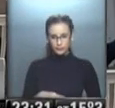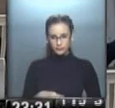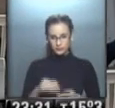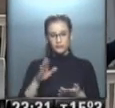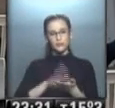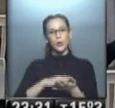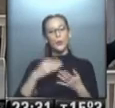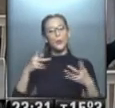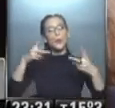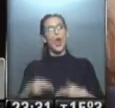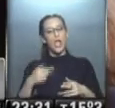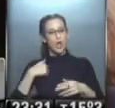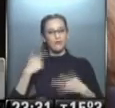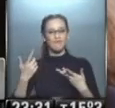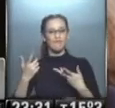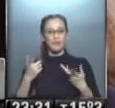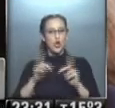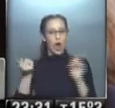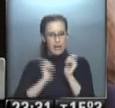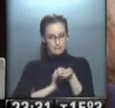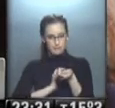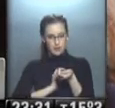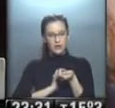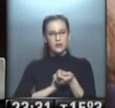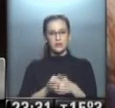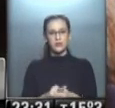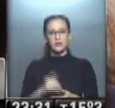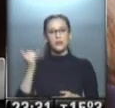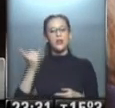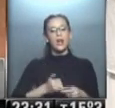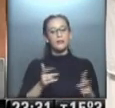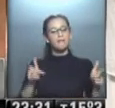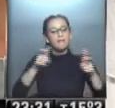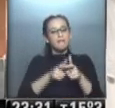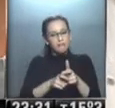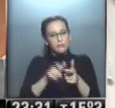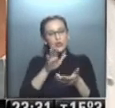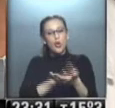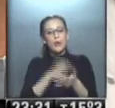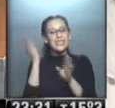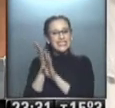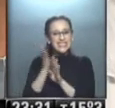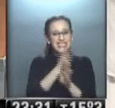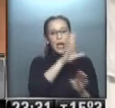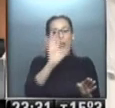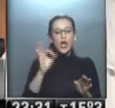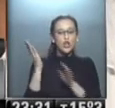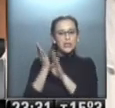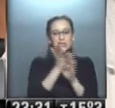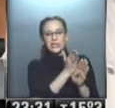mantiene inalterable y se han concentrado en la persecución a los bancos y entidades financieras en